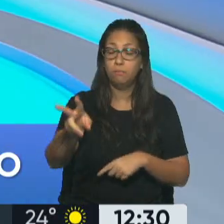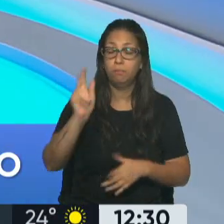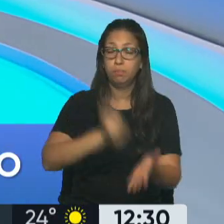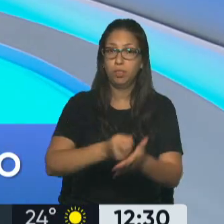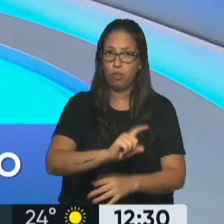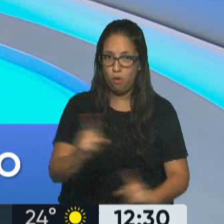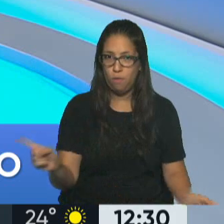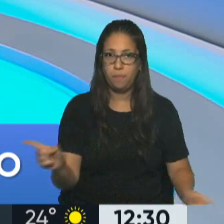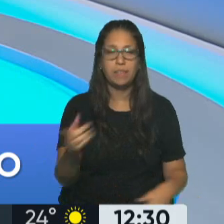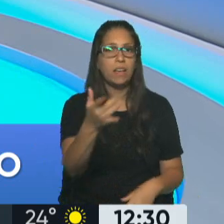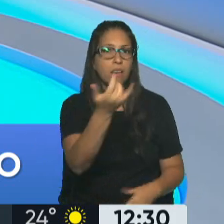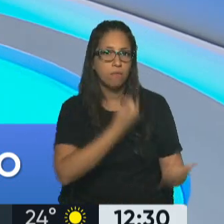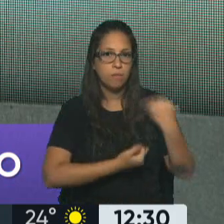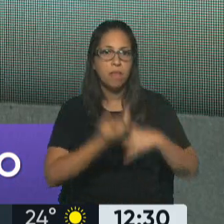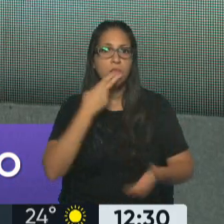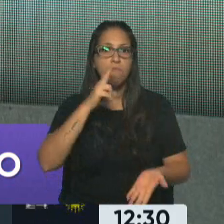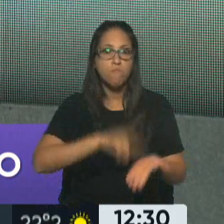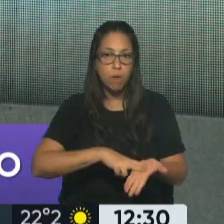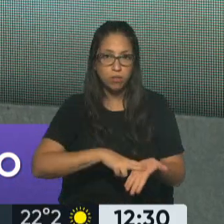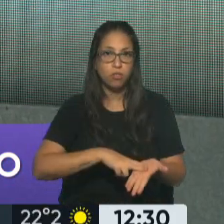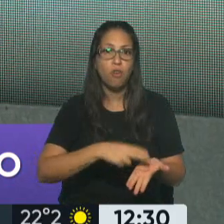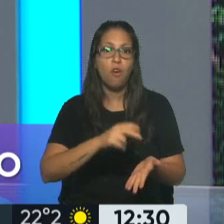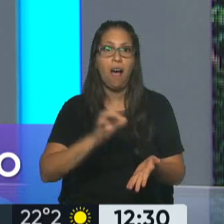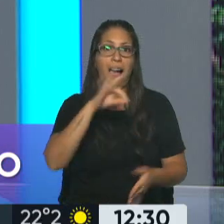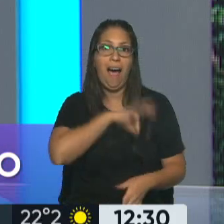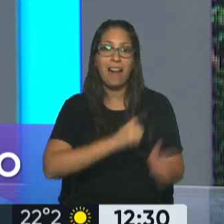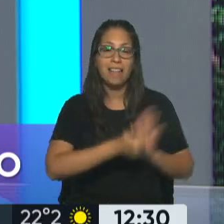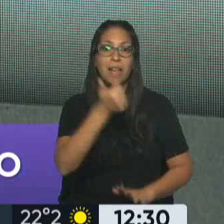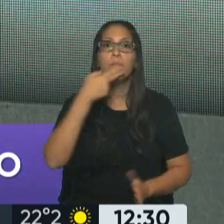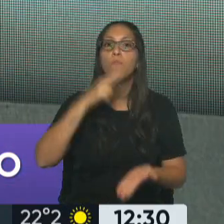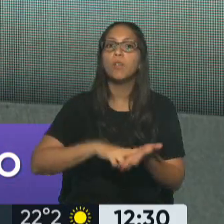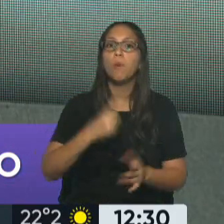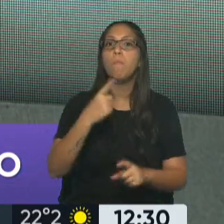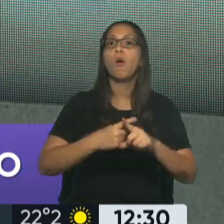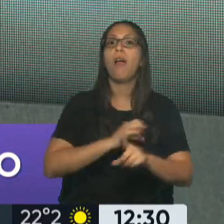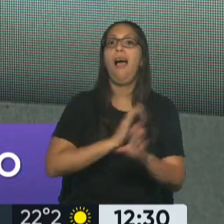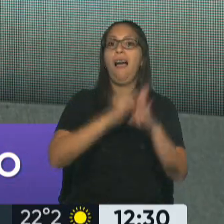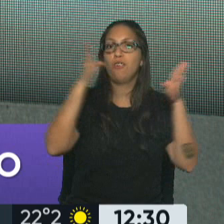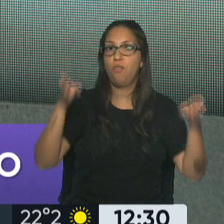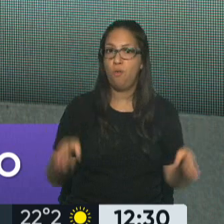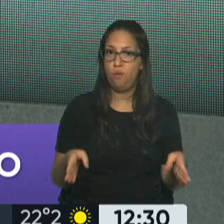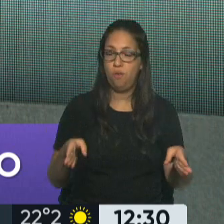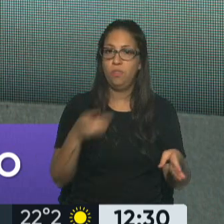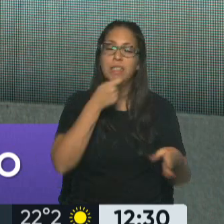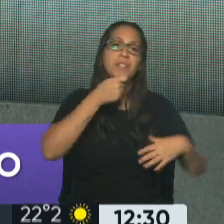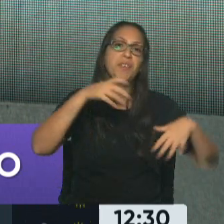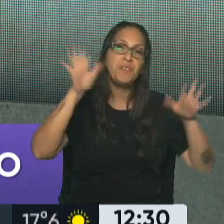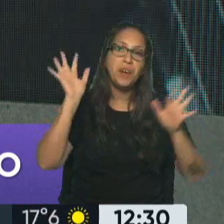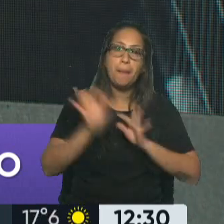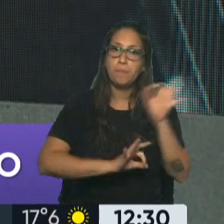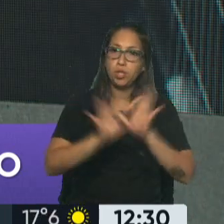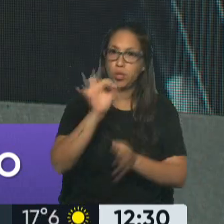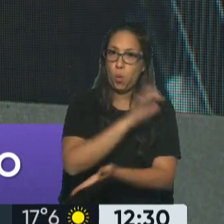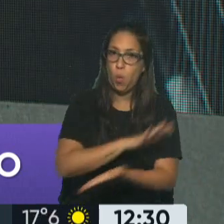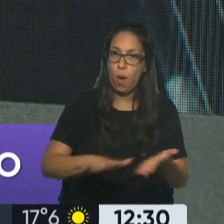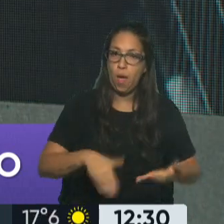las ganancias, corríjame si me equivoco, es un impuesto anual, ¿verdad? Es un impuesto anual. Es decir, de llegar un nuevo proyecto al Congreso de